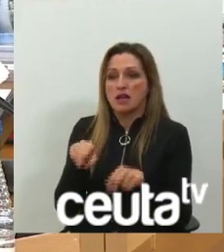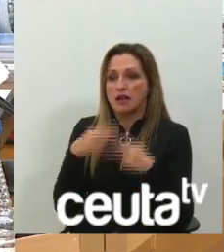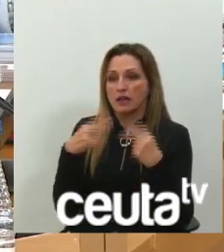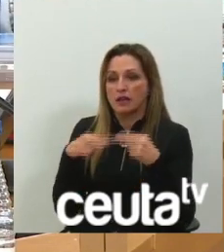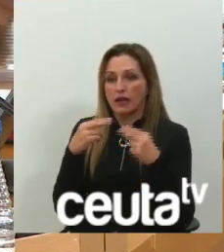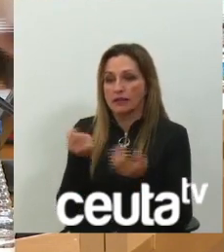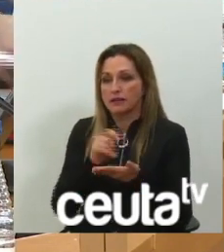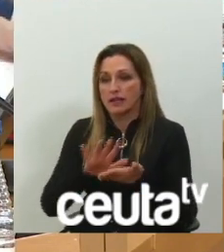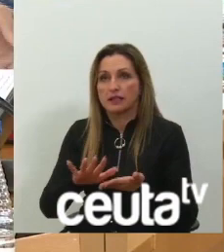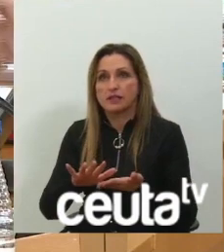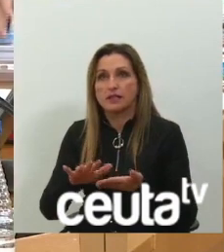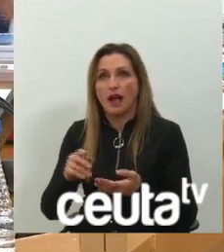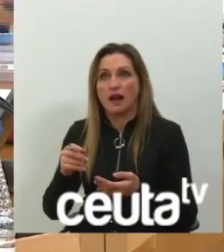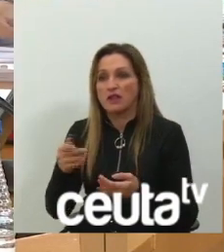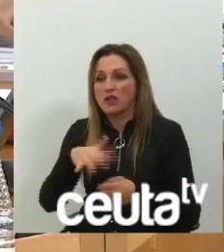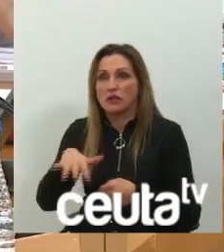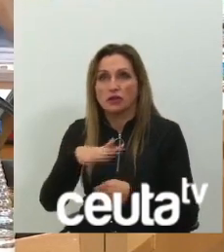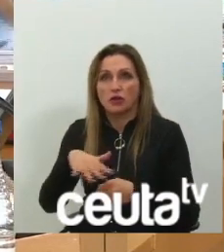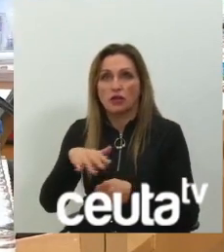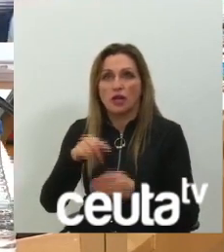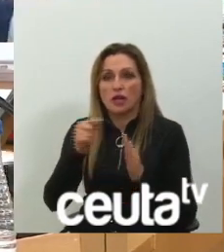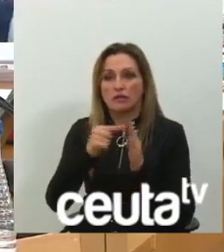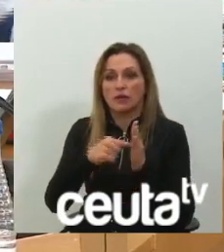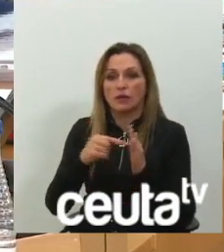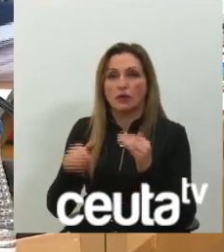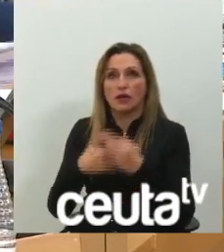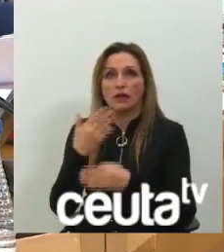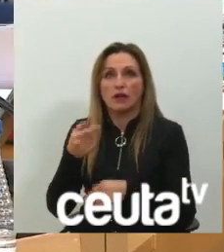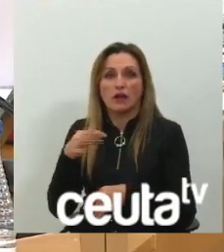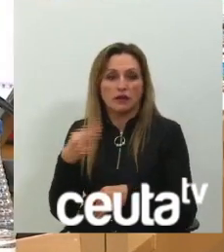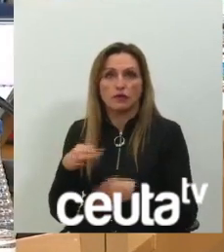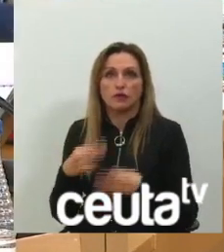yo creo que el menú del día es suficiente y no hace falta gastar tanto